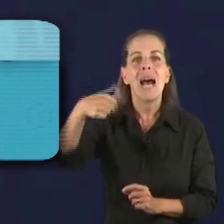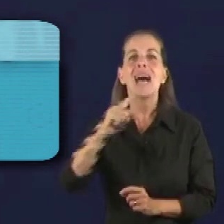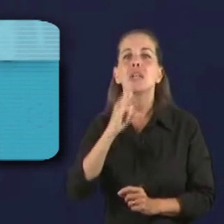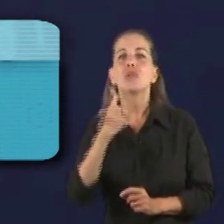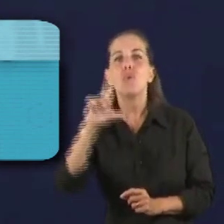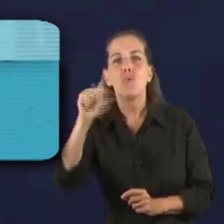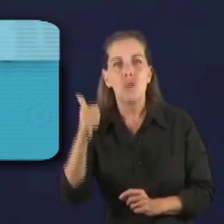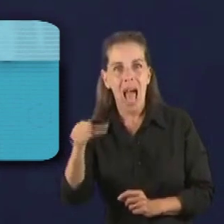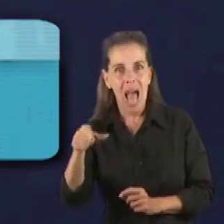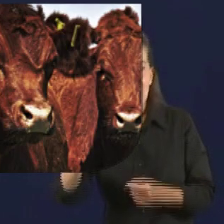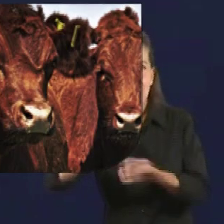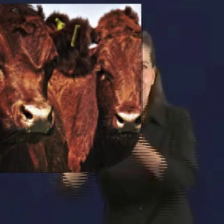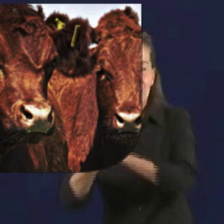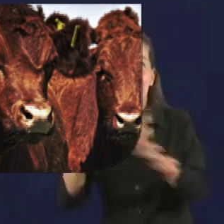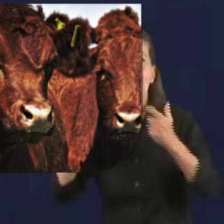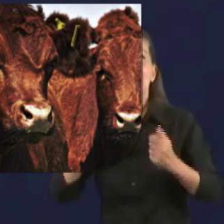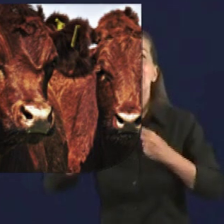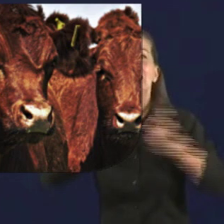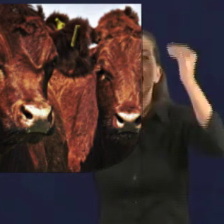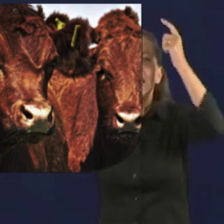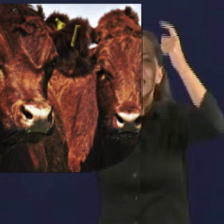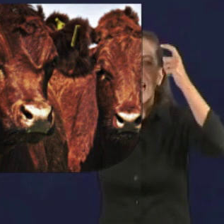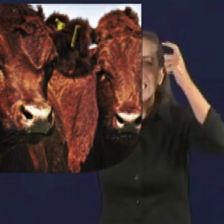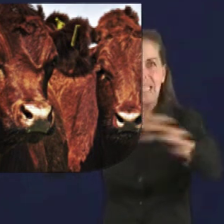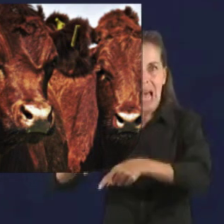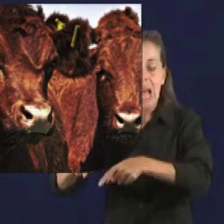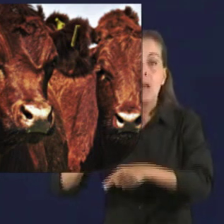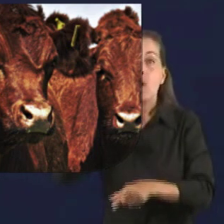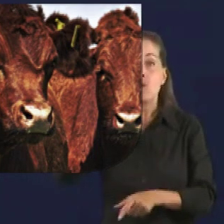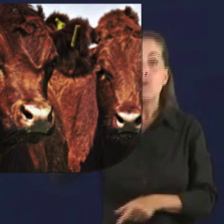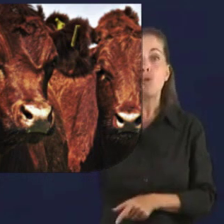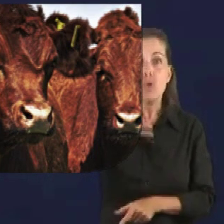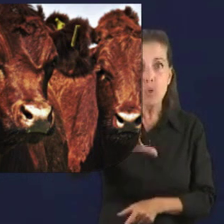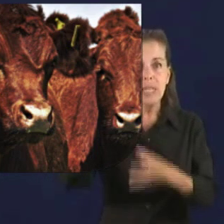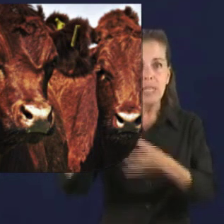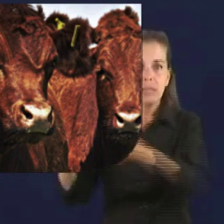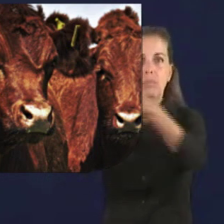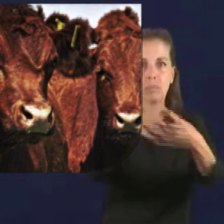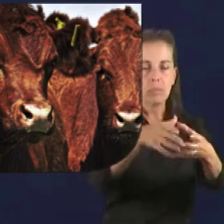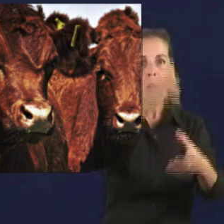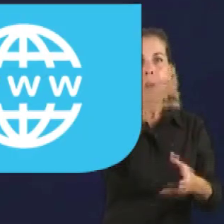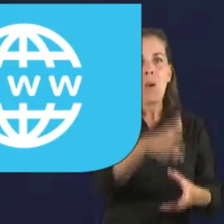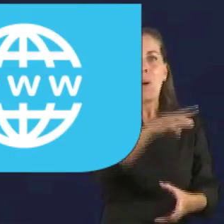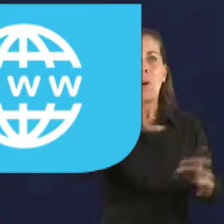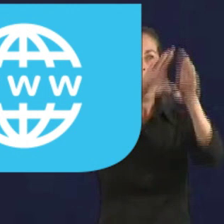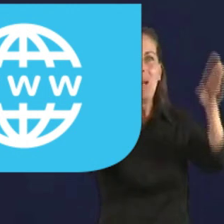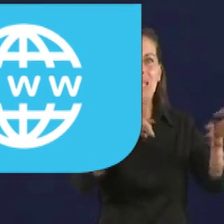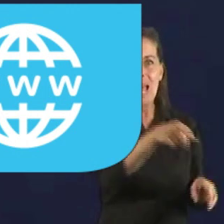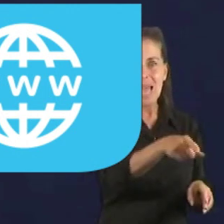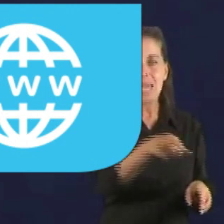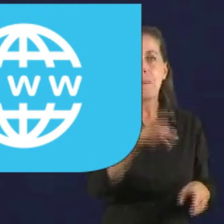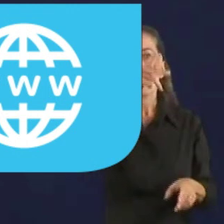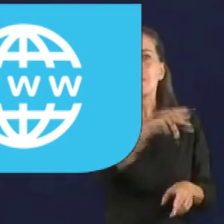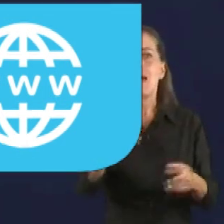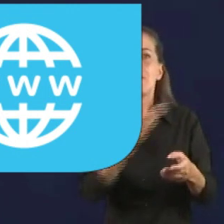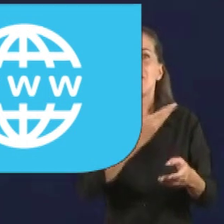de febrero la comitiva va a ir al Vaticano, en donde van a ser recibidos por su santidad el Papa Francisco. El resto de los detalles, como le digo siempre,